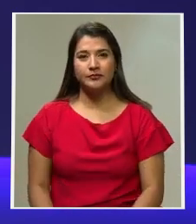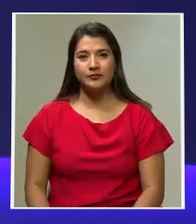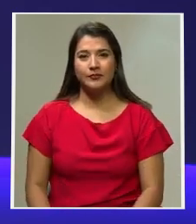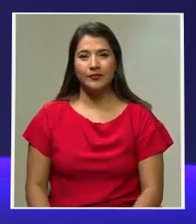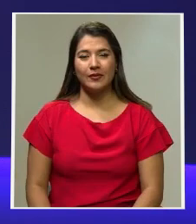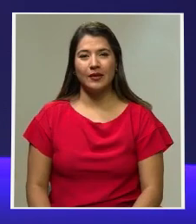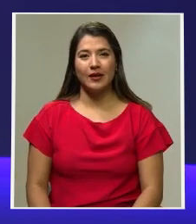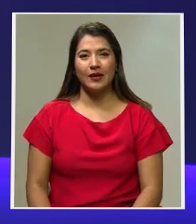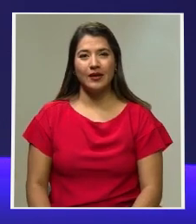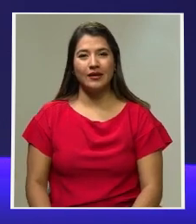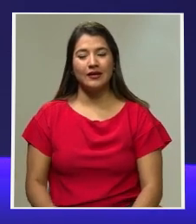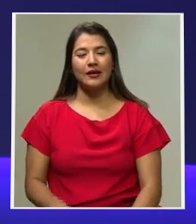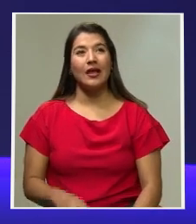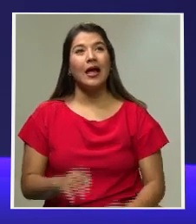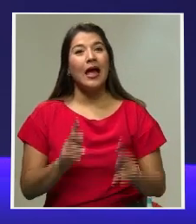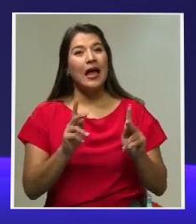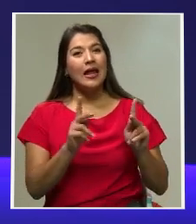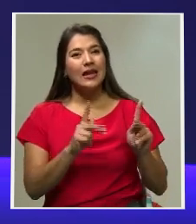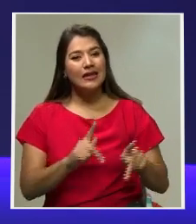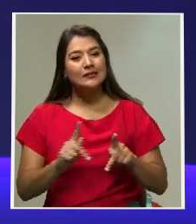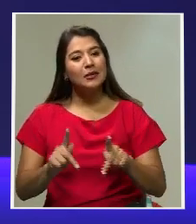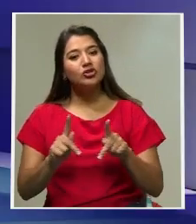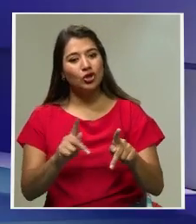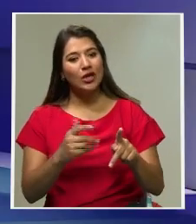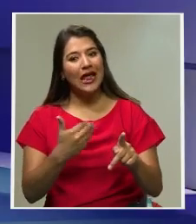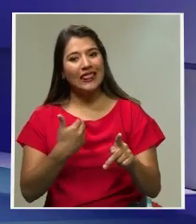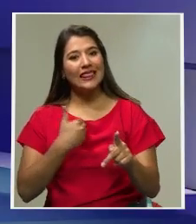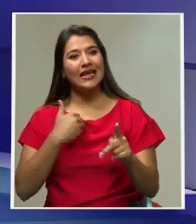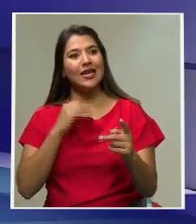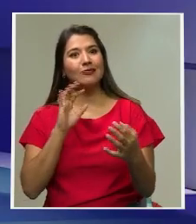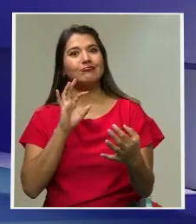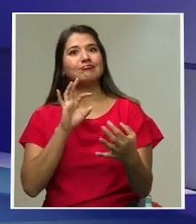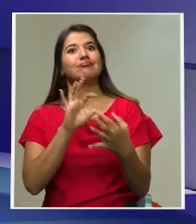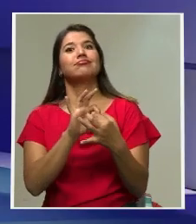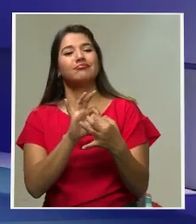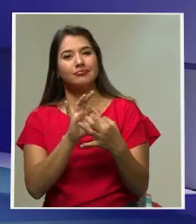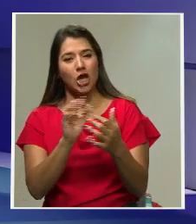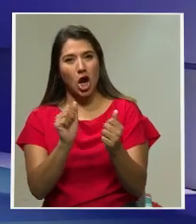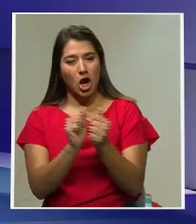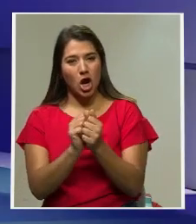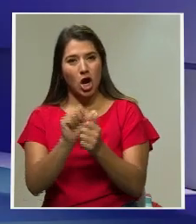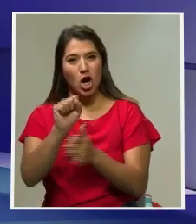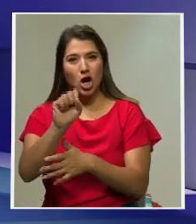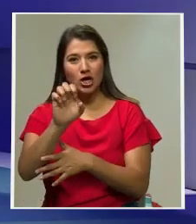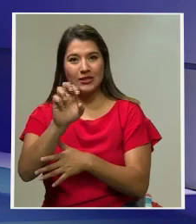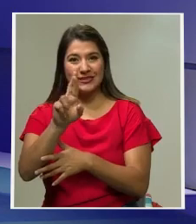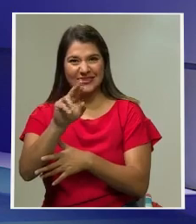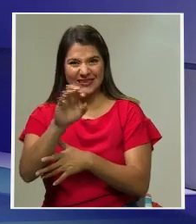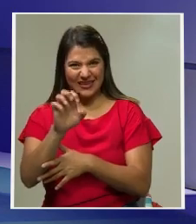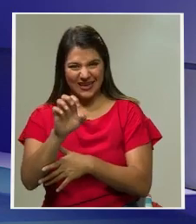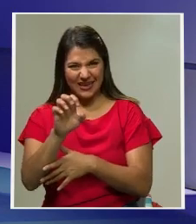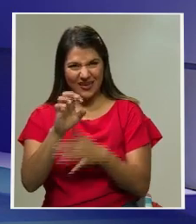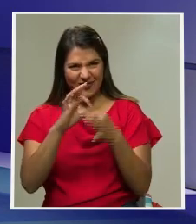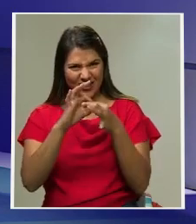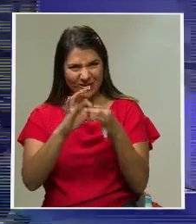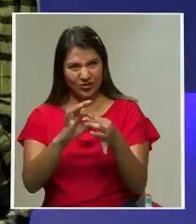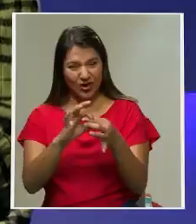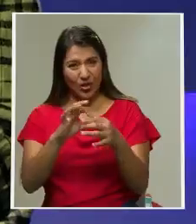Hay un enganche con las series que está ligado a esto de la dependencia. Claro, es